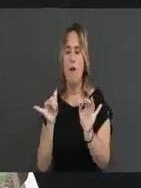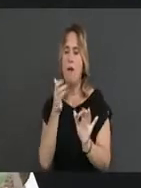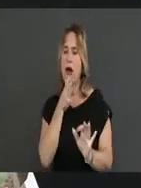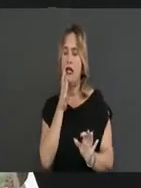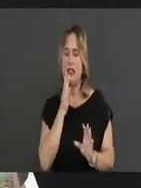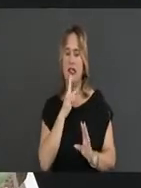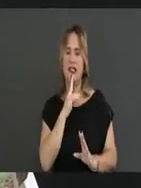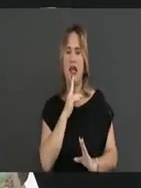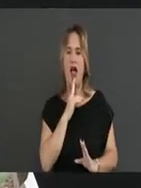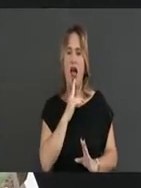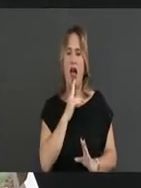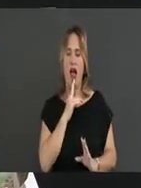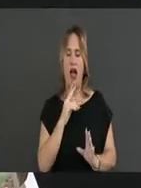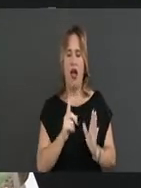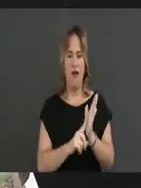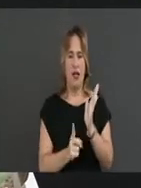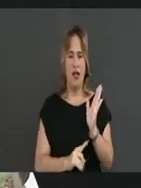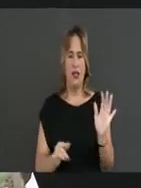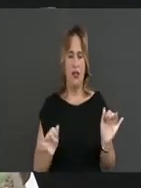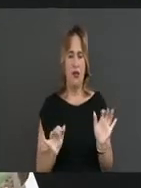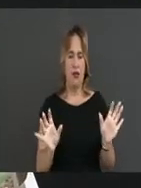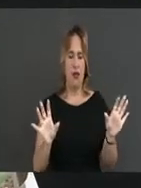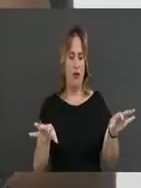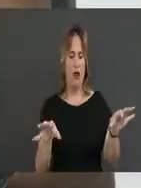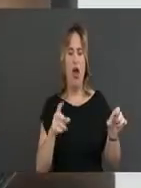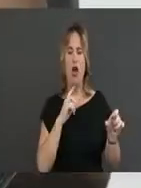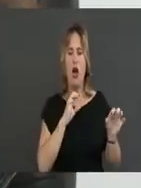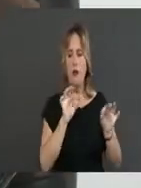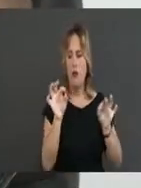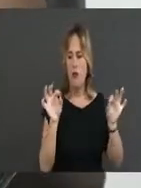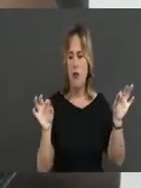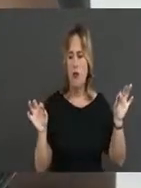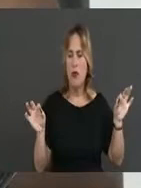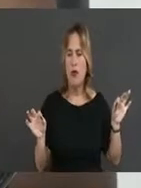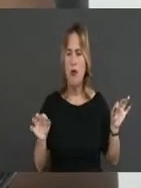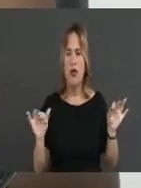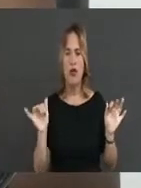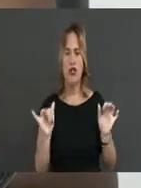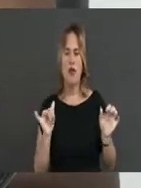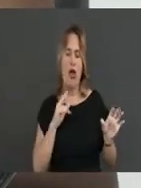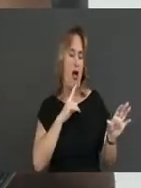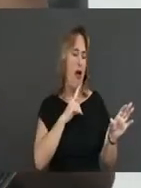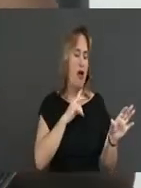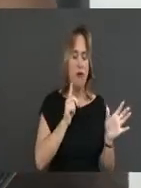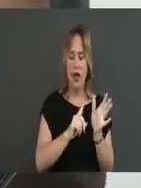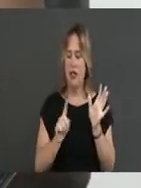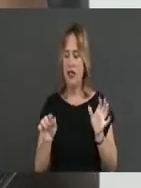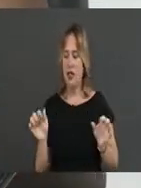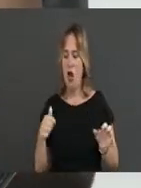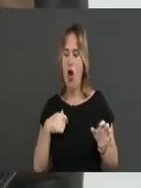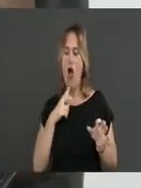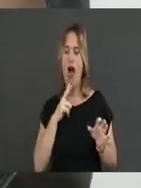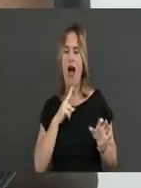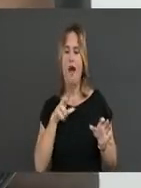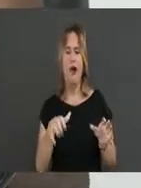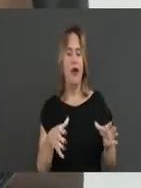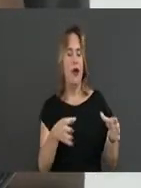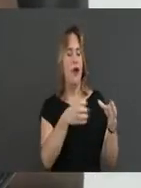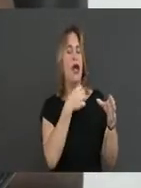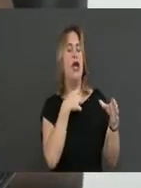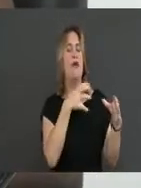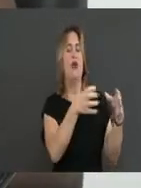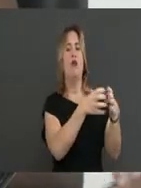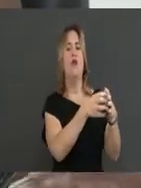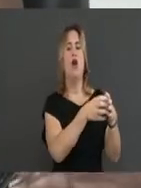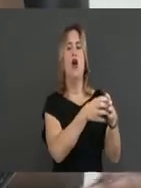y el circuito hidrométrico, que es como los circuitos eléctricos también. Hoy le toca agua al circuito del hoyo